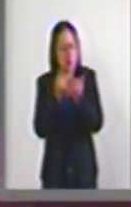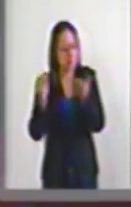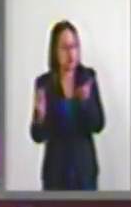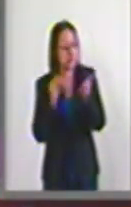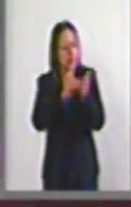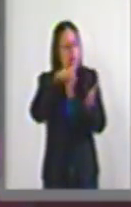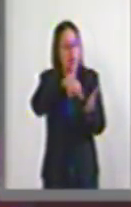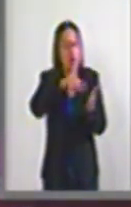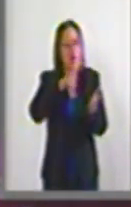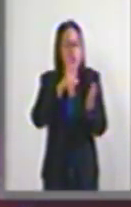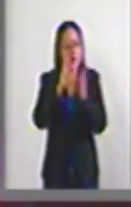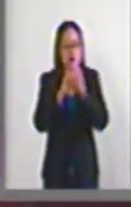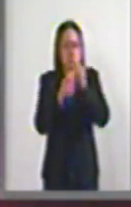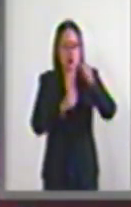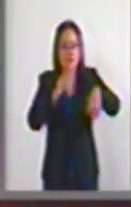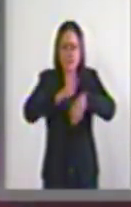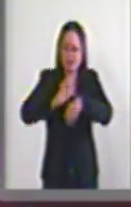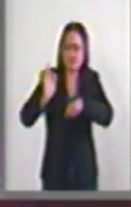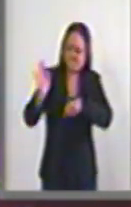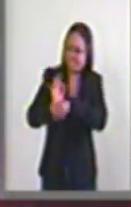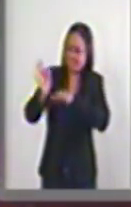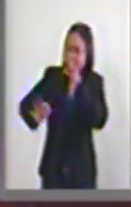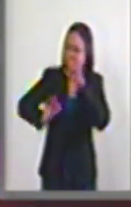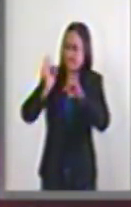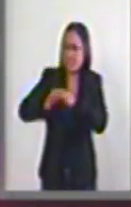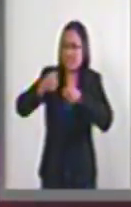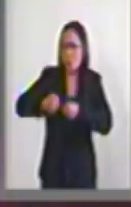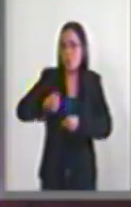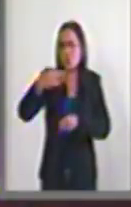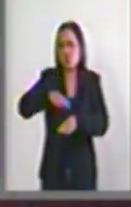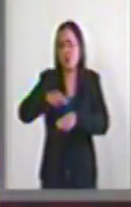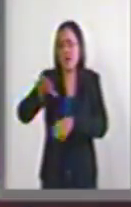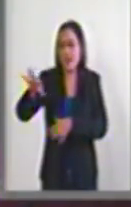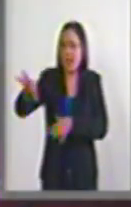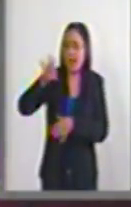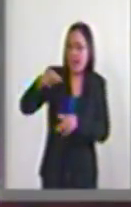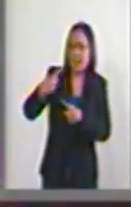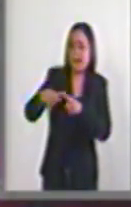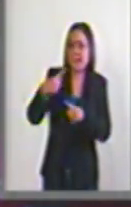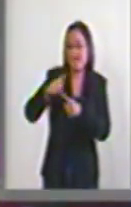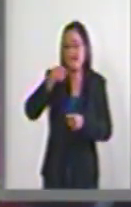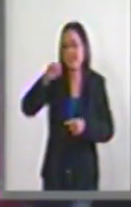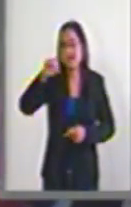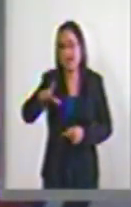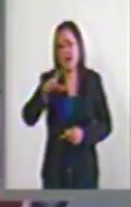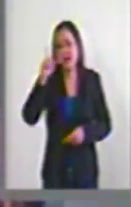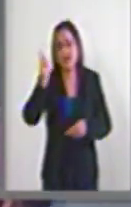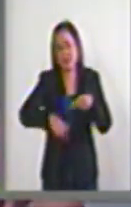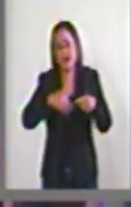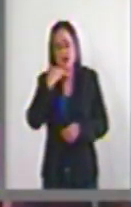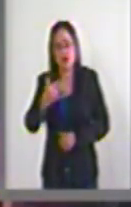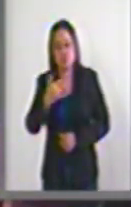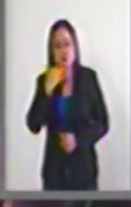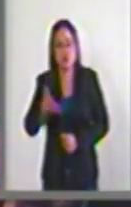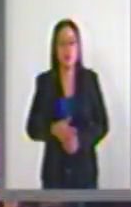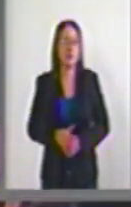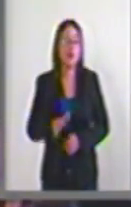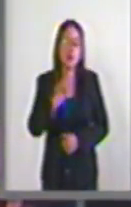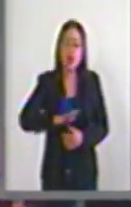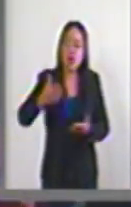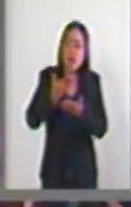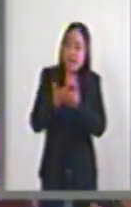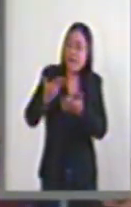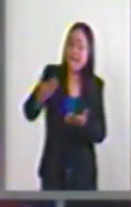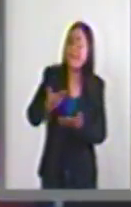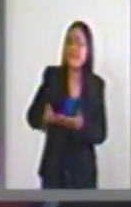certeza, seguridad a la actuación del fiscal anticorrupción. Las circunstancias reclaman